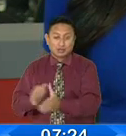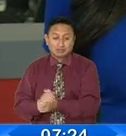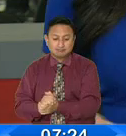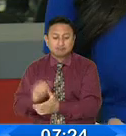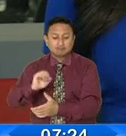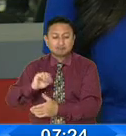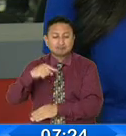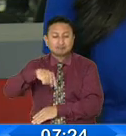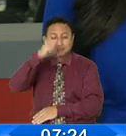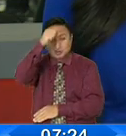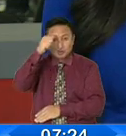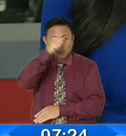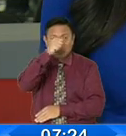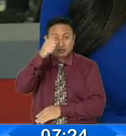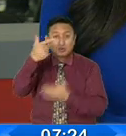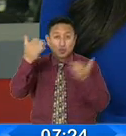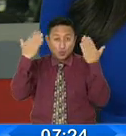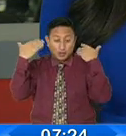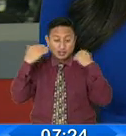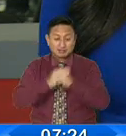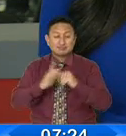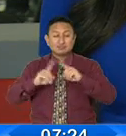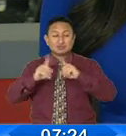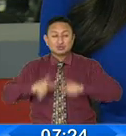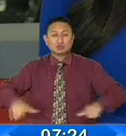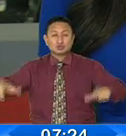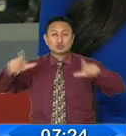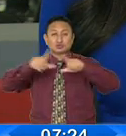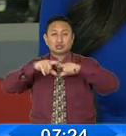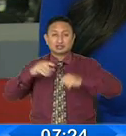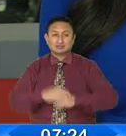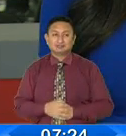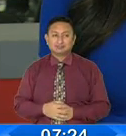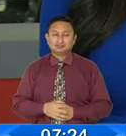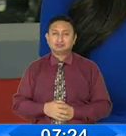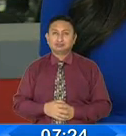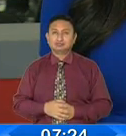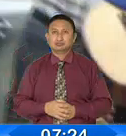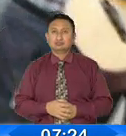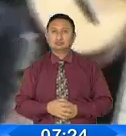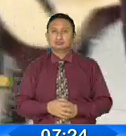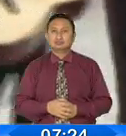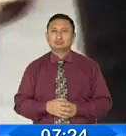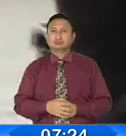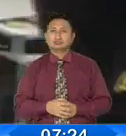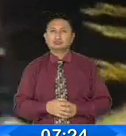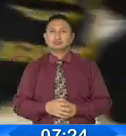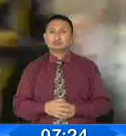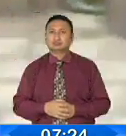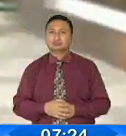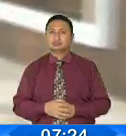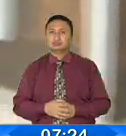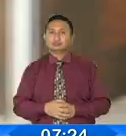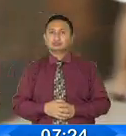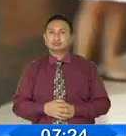vivió este domingo en Guayaquil y en varios puntos de la provincia. Y